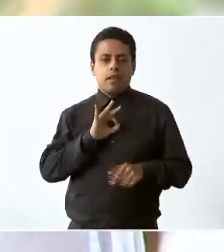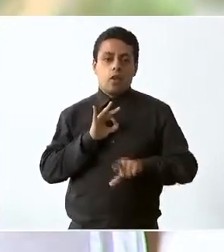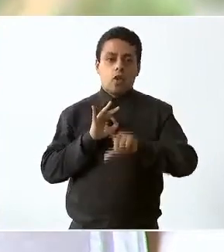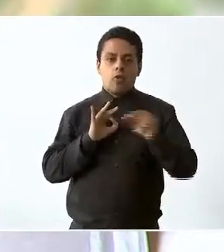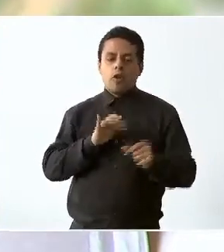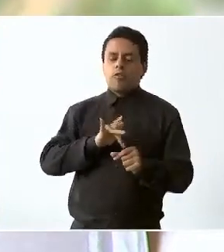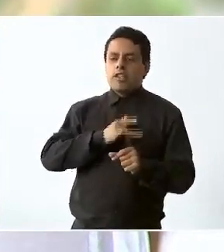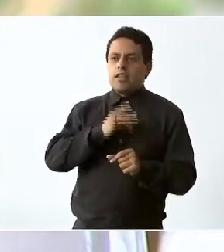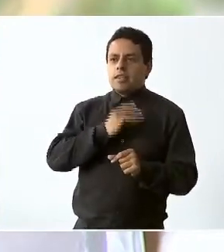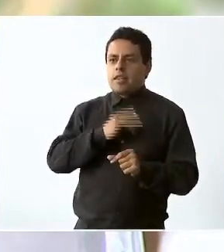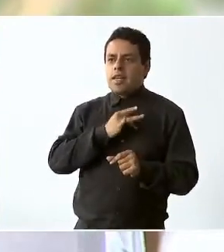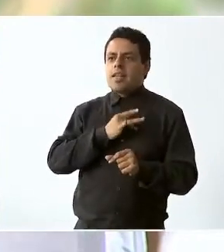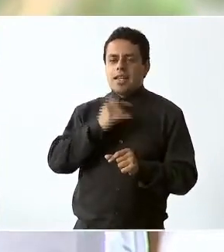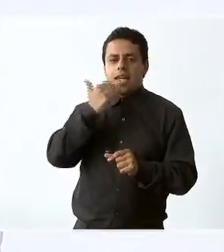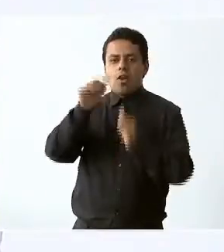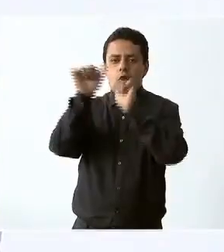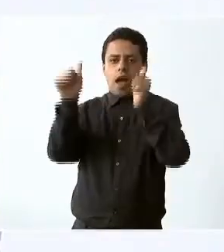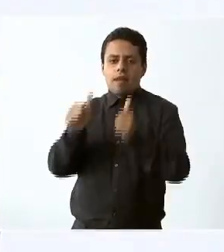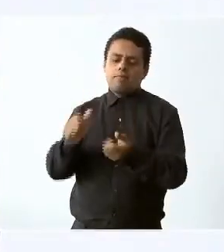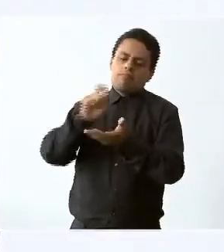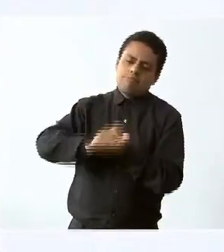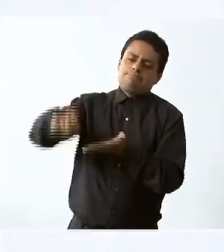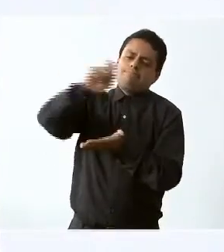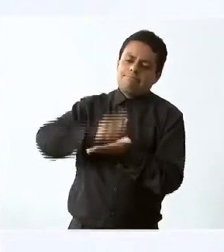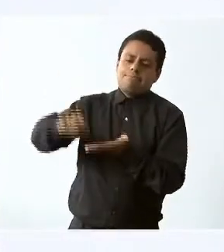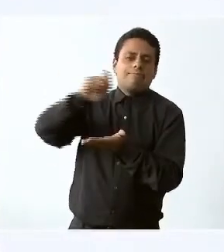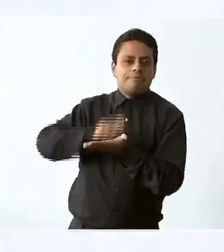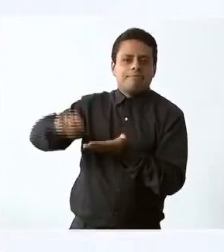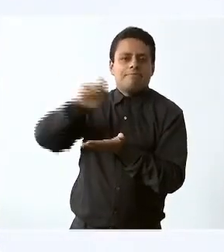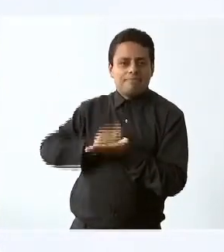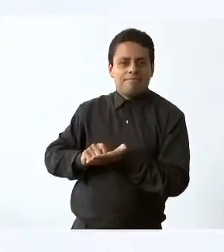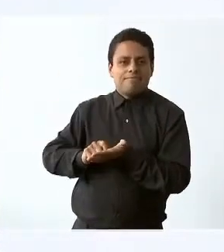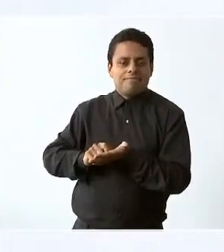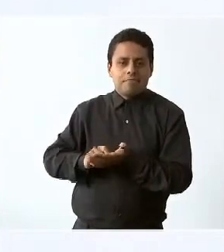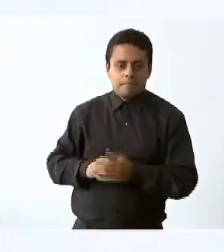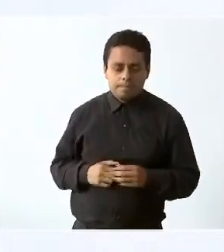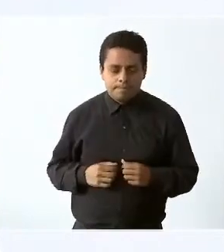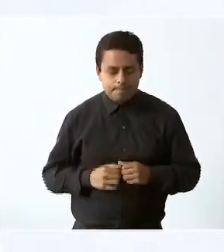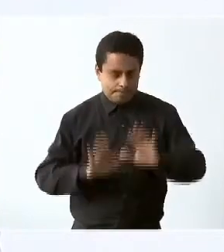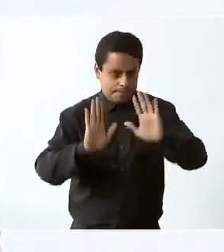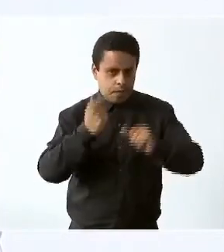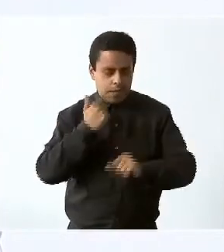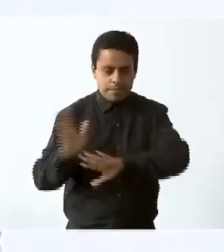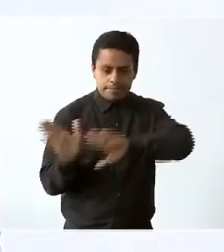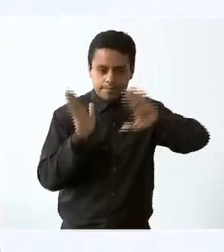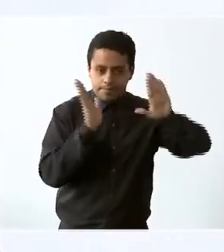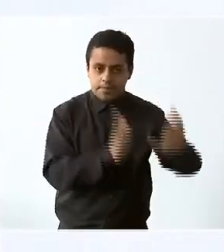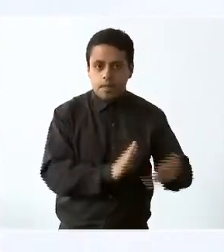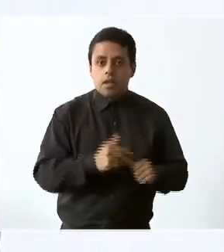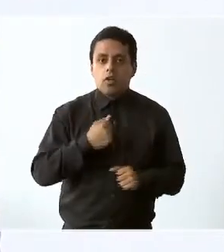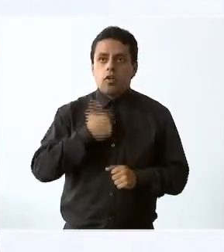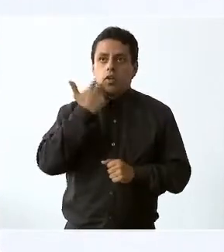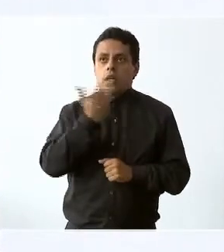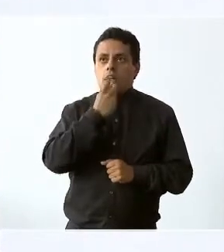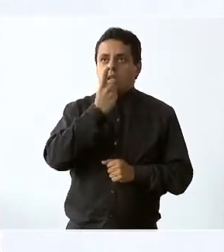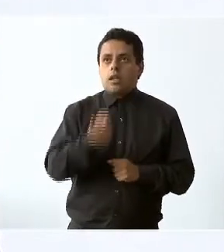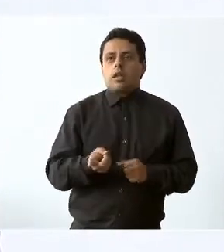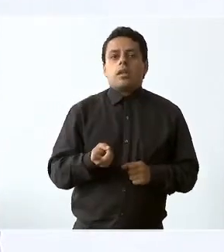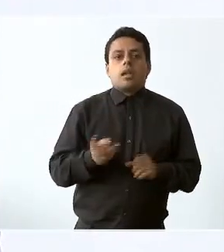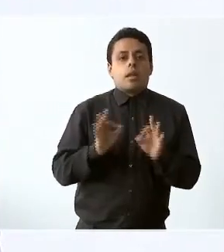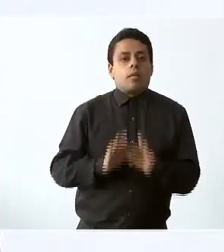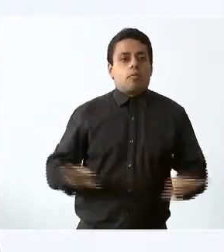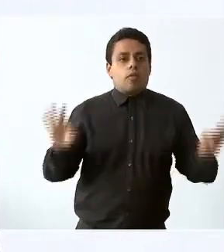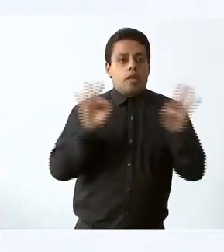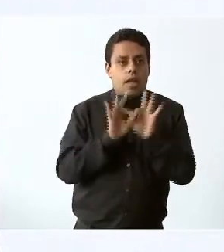una voluntad de arte. Me permito aquí hacer una consideración motivada por este